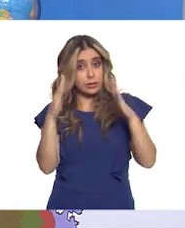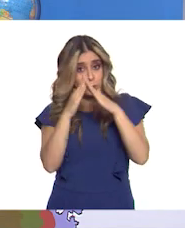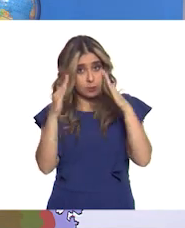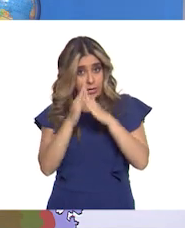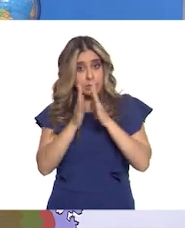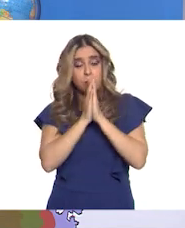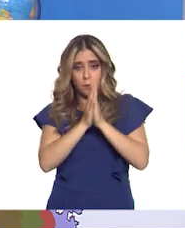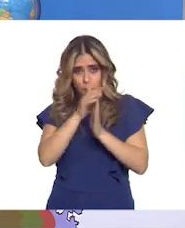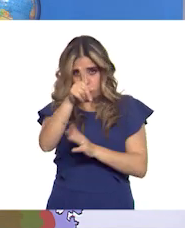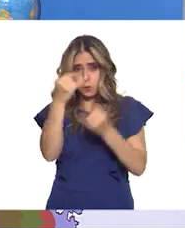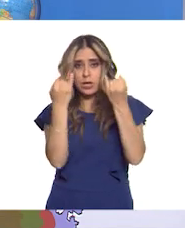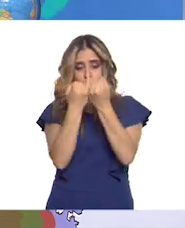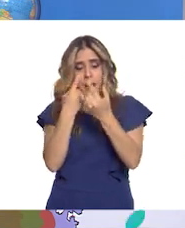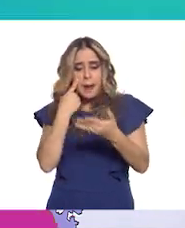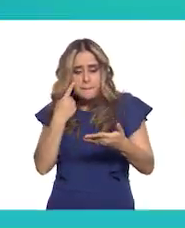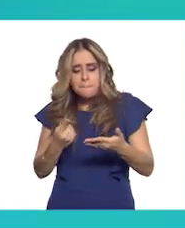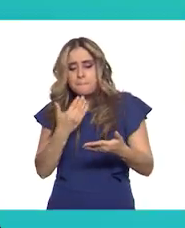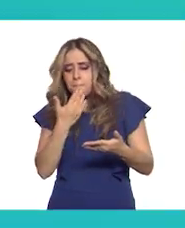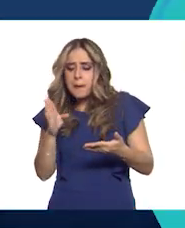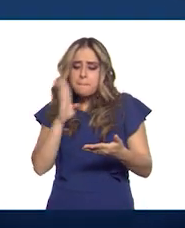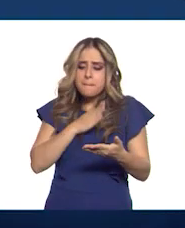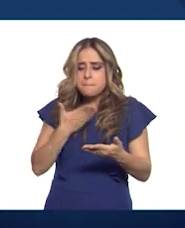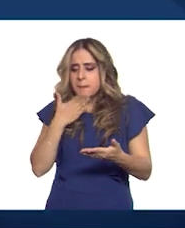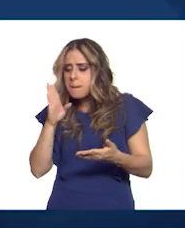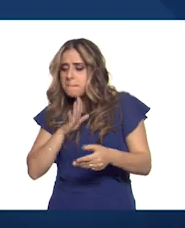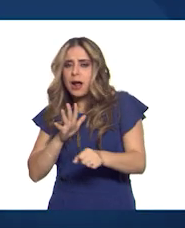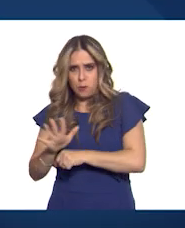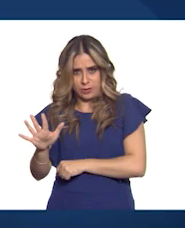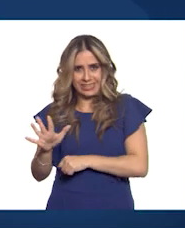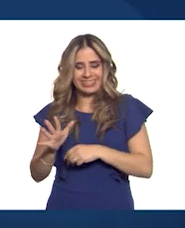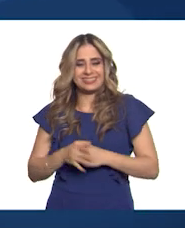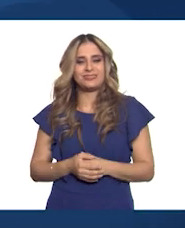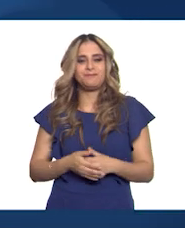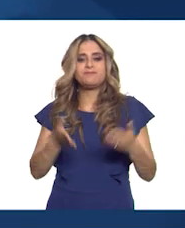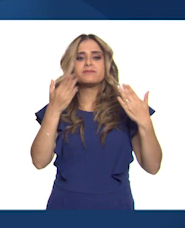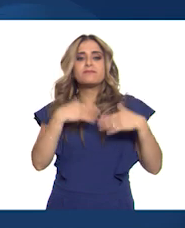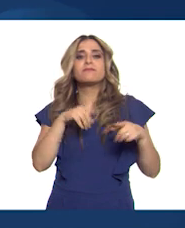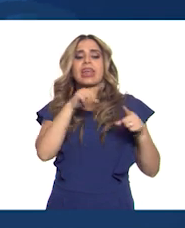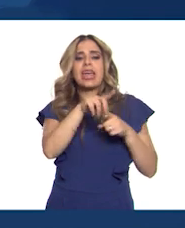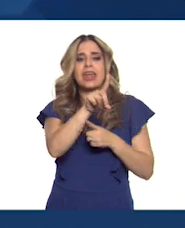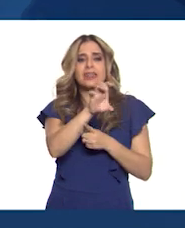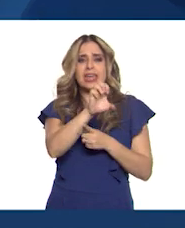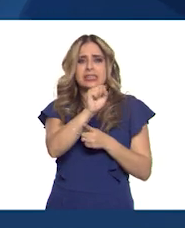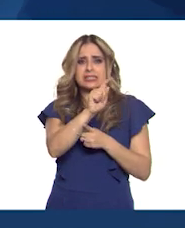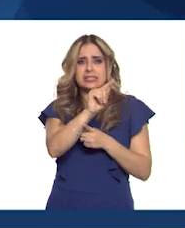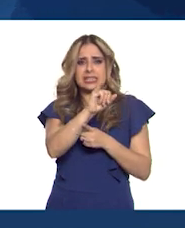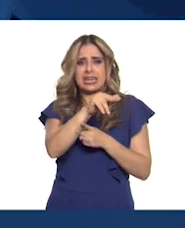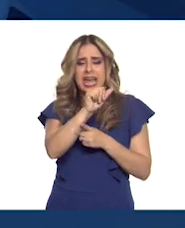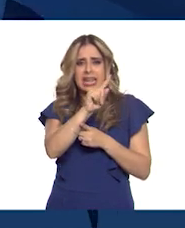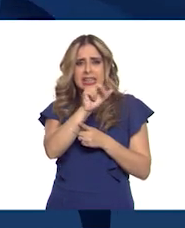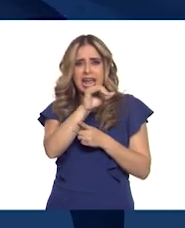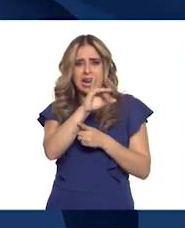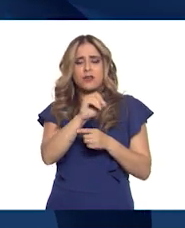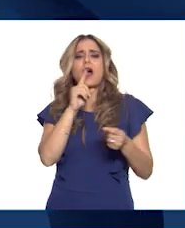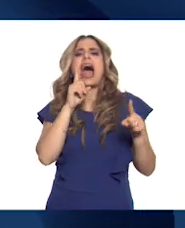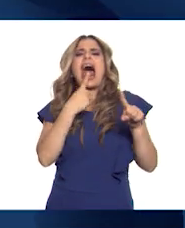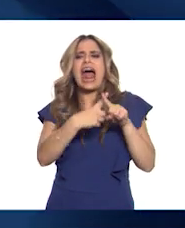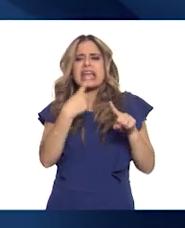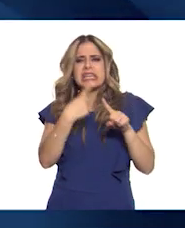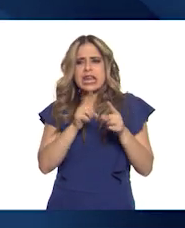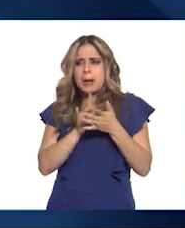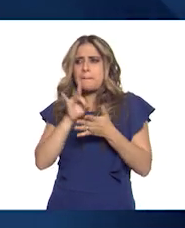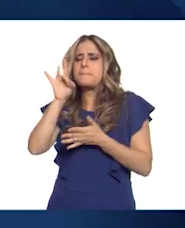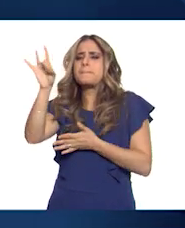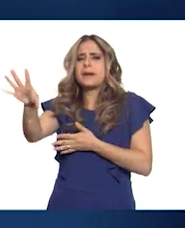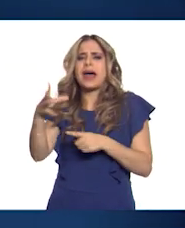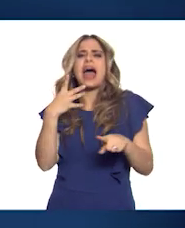haciendo lo mismo. Bien, y ahora vamos a pasar a otro punto. En cuanto al destinatario, lo hiciste muy bien, María. Lo mismo que